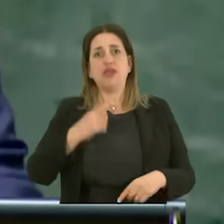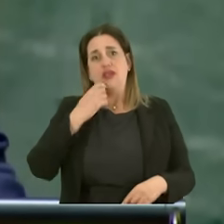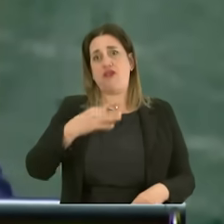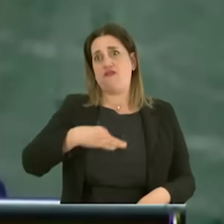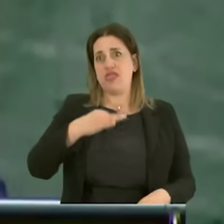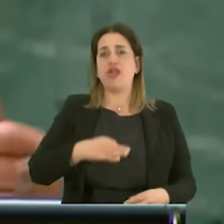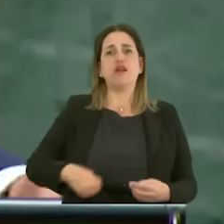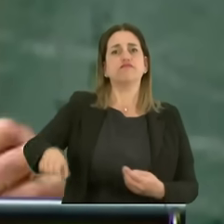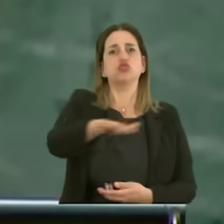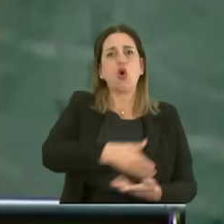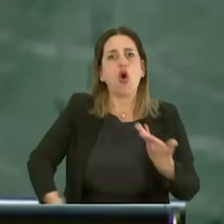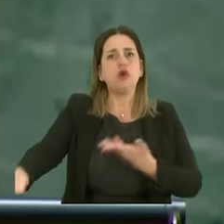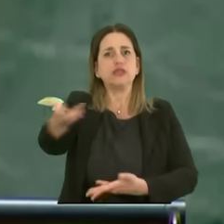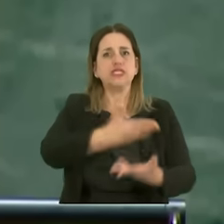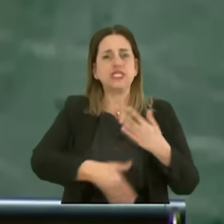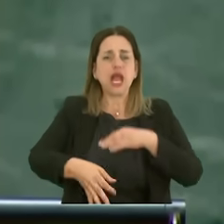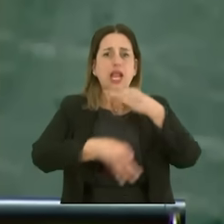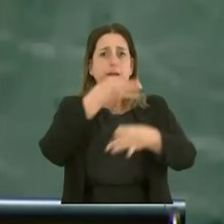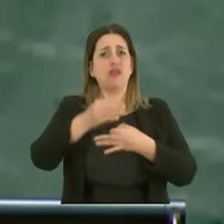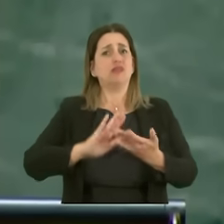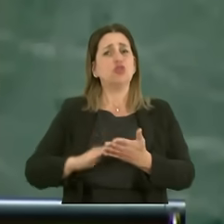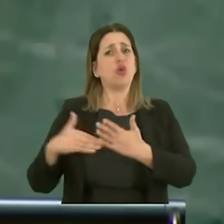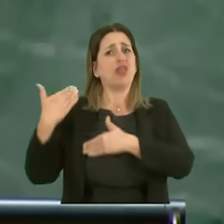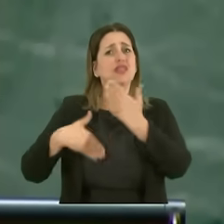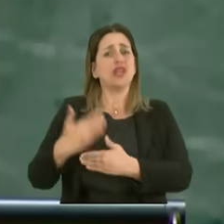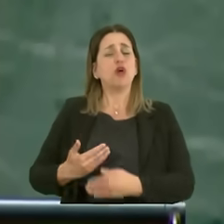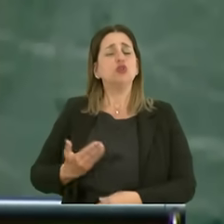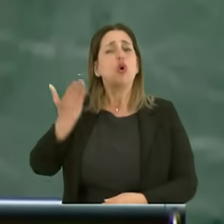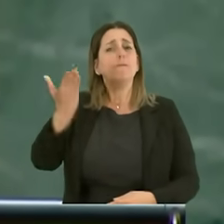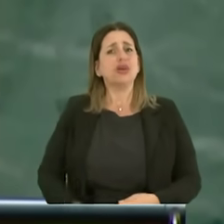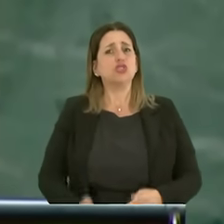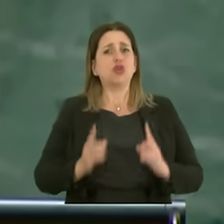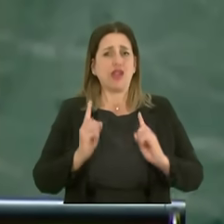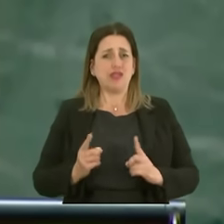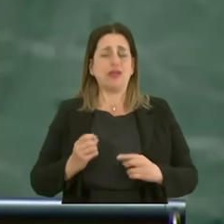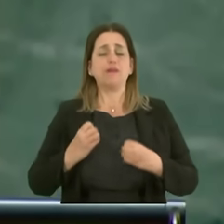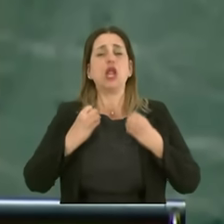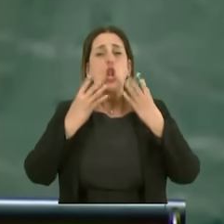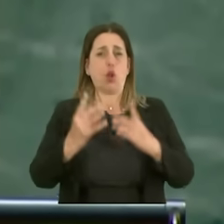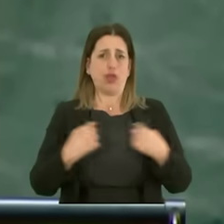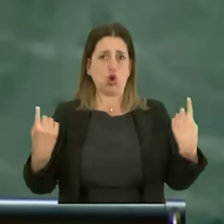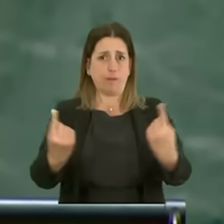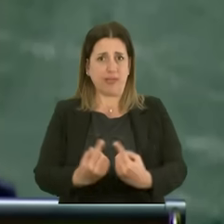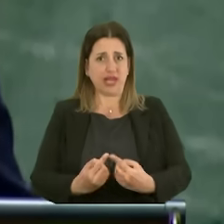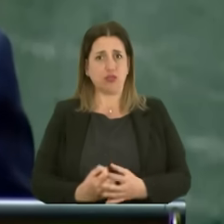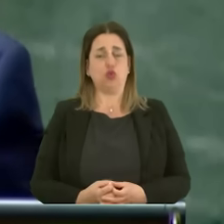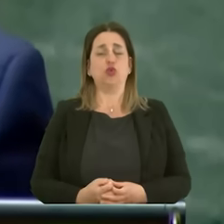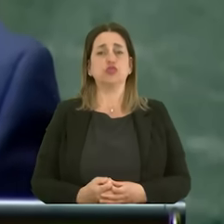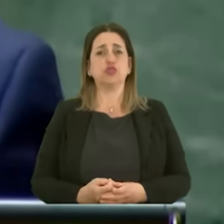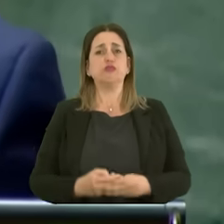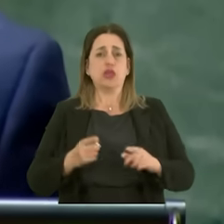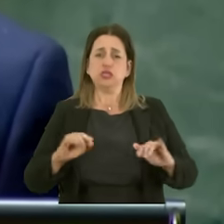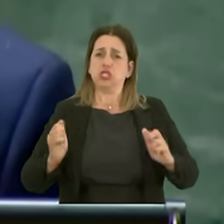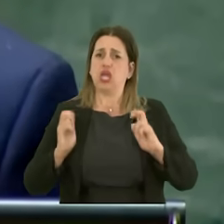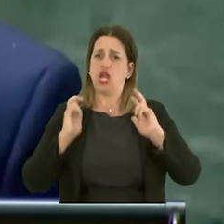sociedad trata del desarrollo del individuo y al mismo tiempo del bien común así lo ha